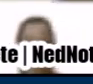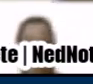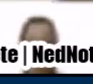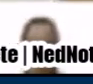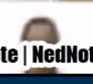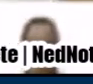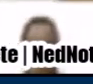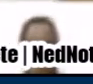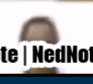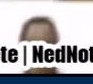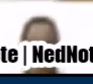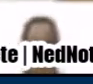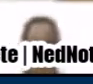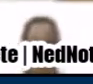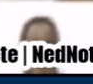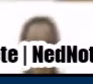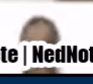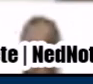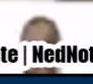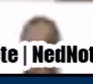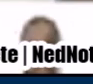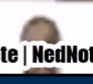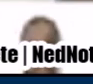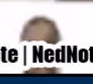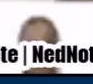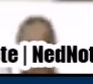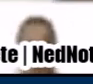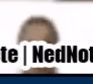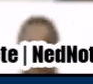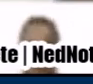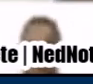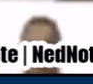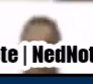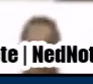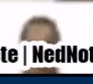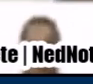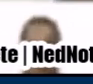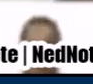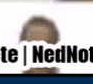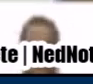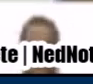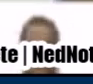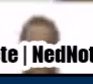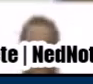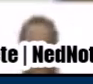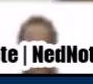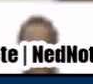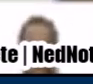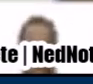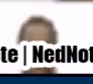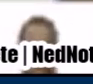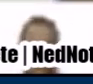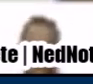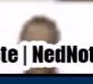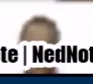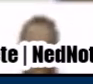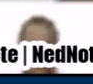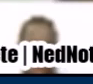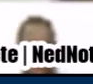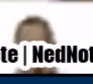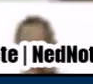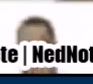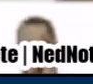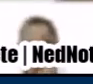Venezuela en general, que lo tiene muy claro. Estoy hablándole a los que hoy todavía sostienen al dictador. Les mintieron. La soberbia nuevamente los empuja por un